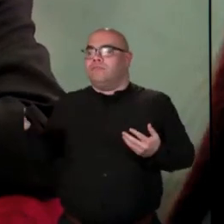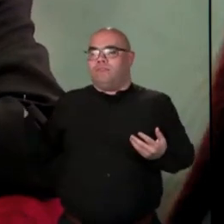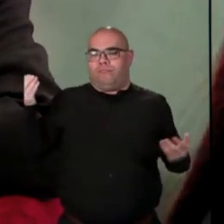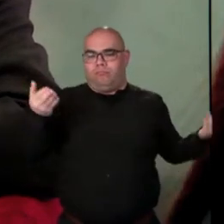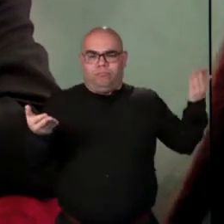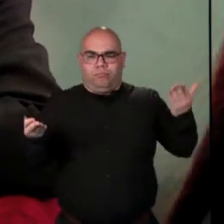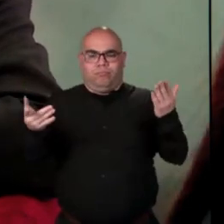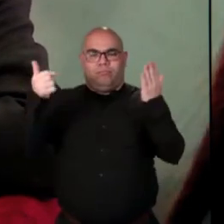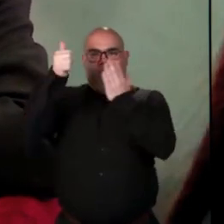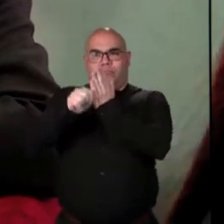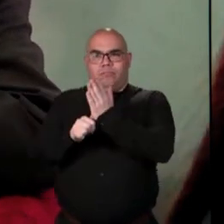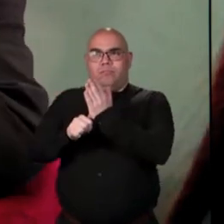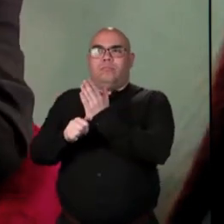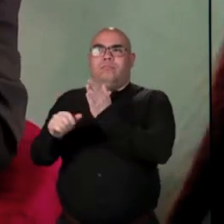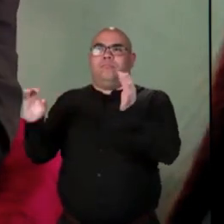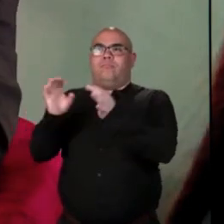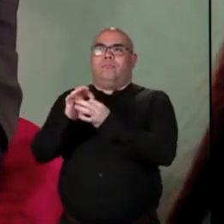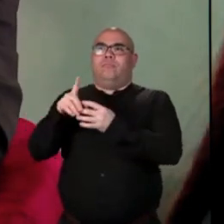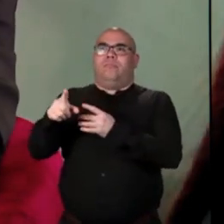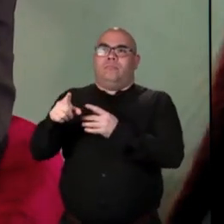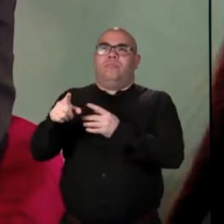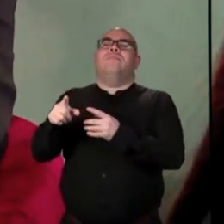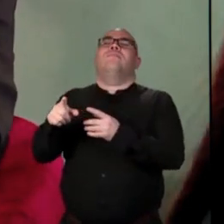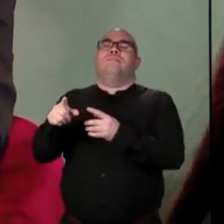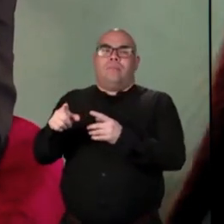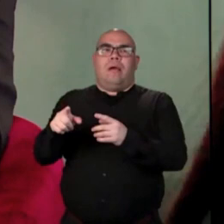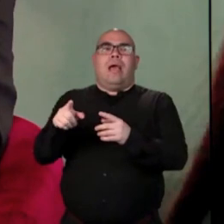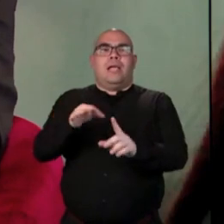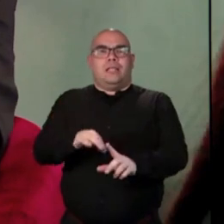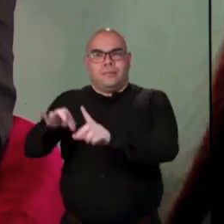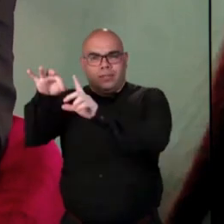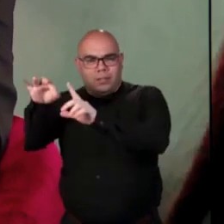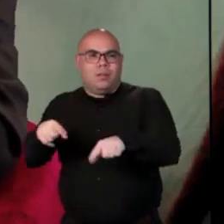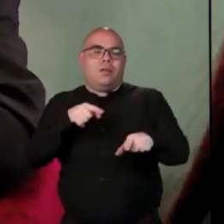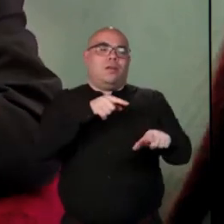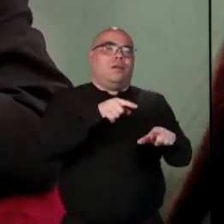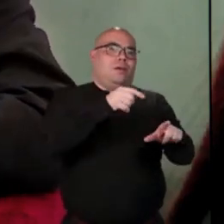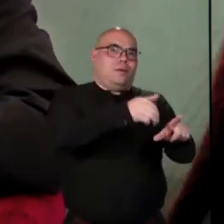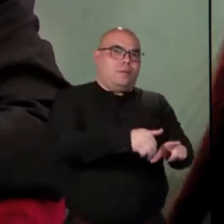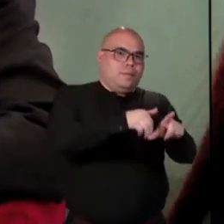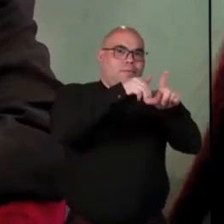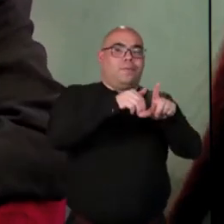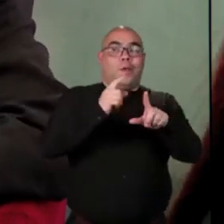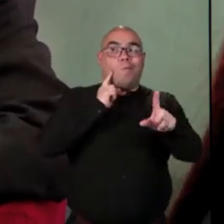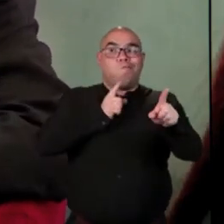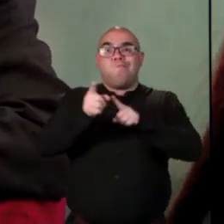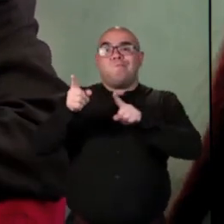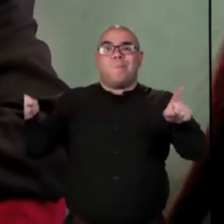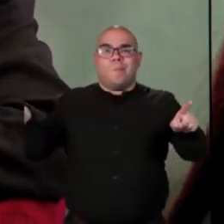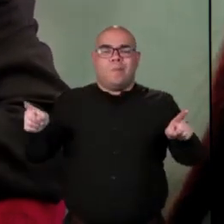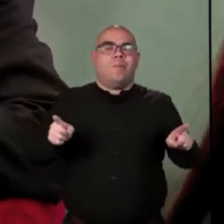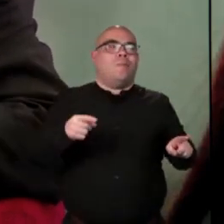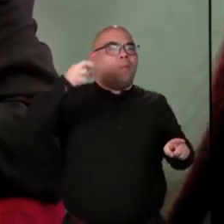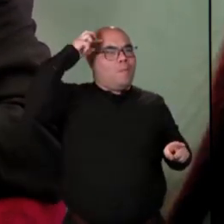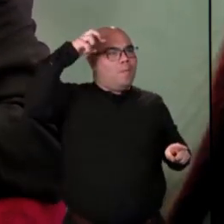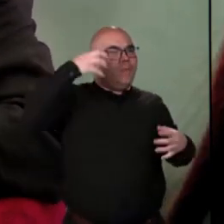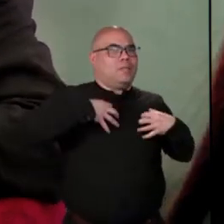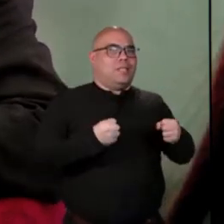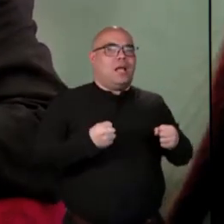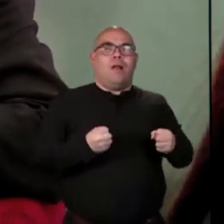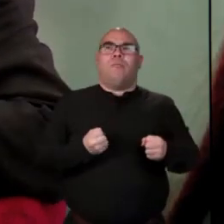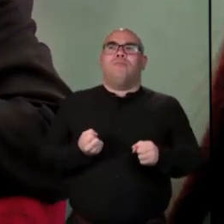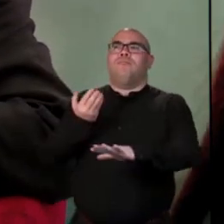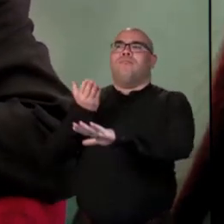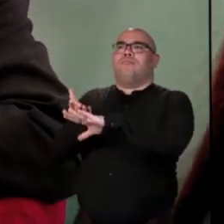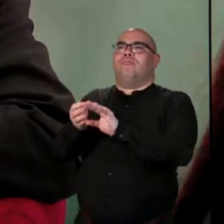una especialización, una maestría para educación para profesionales de la salud, y además hicimos la opción